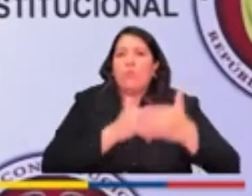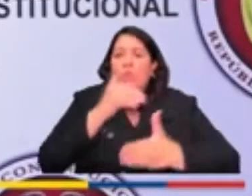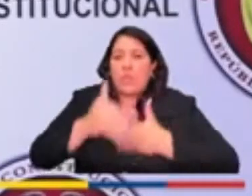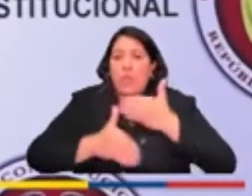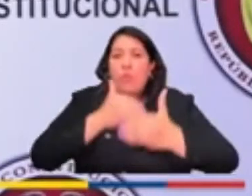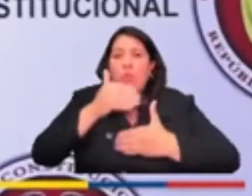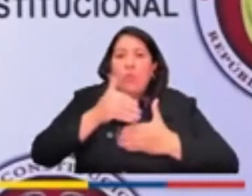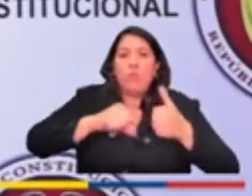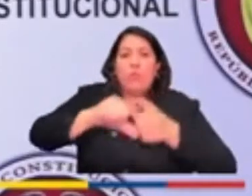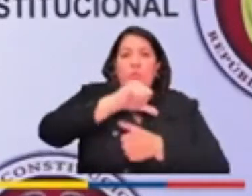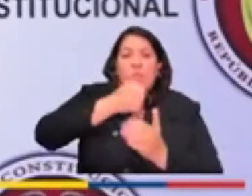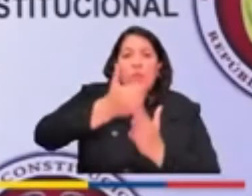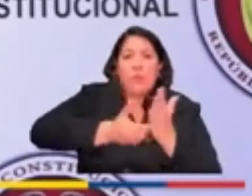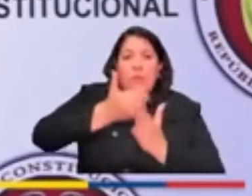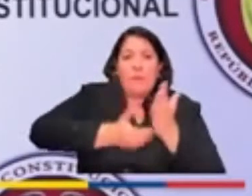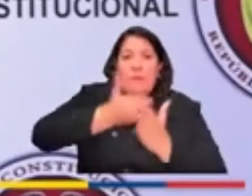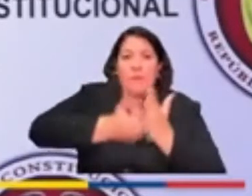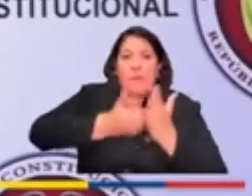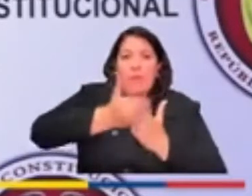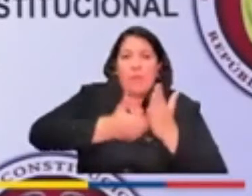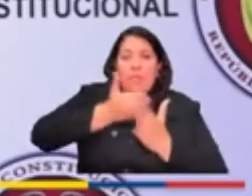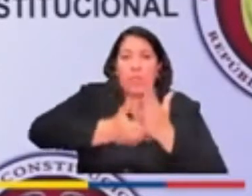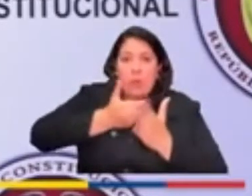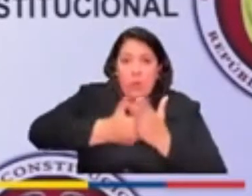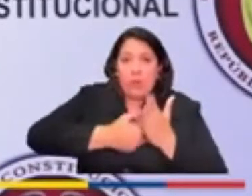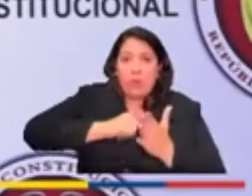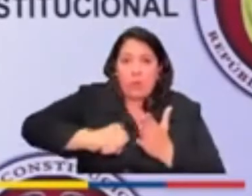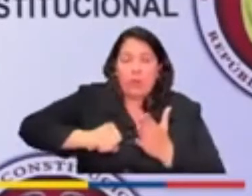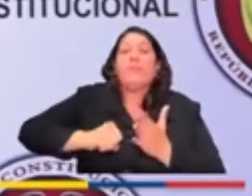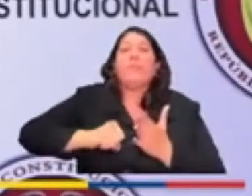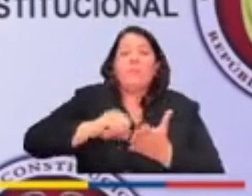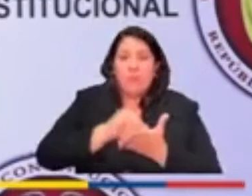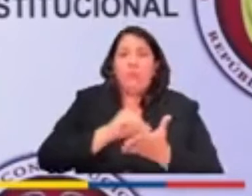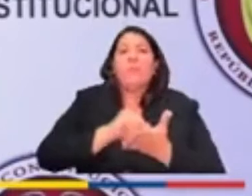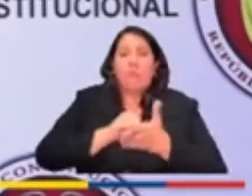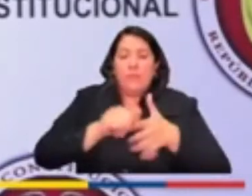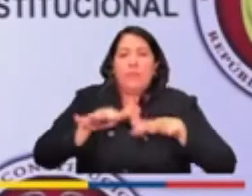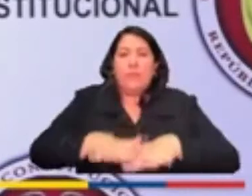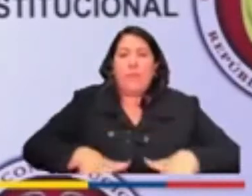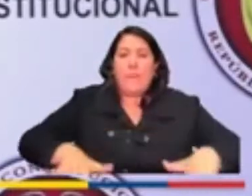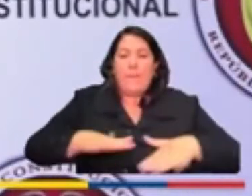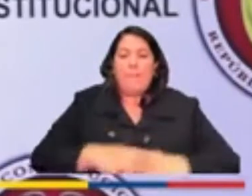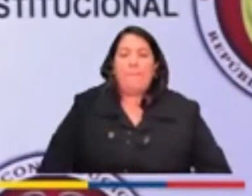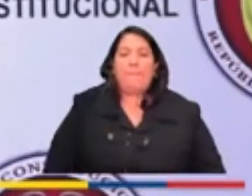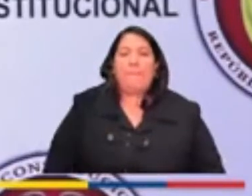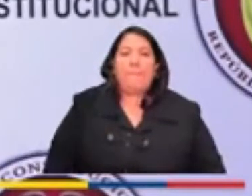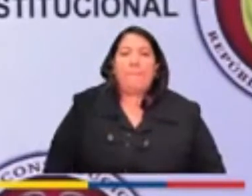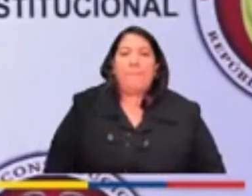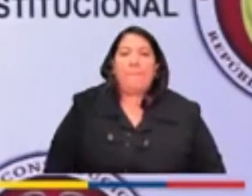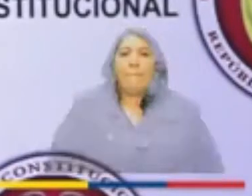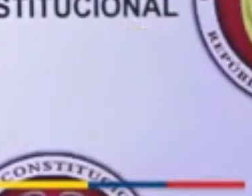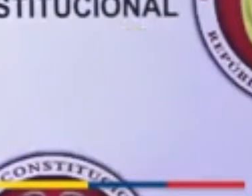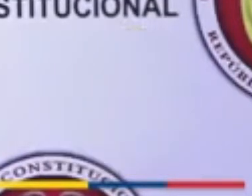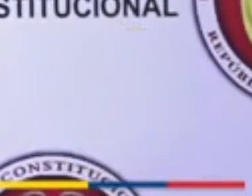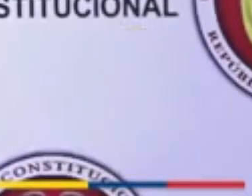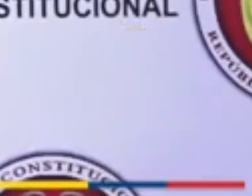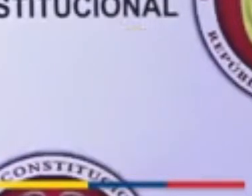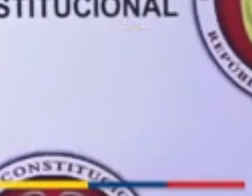un requisito y no como un derecho fundamental de protección de los tutelares del derecho.